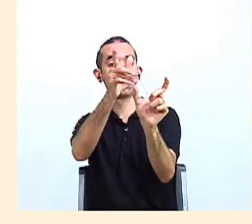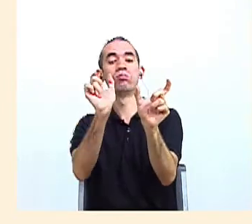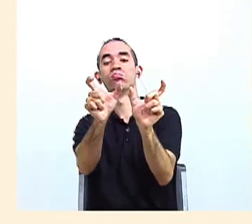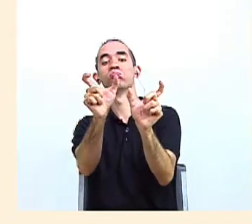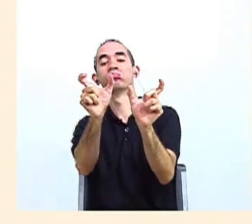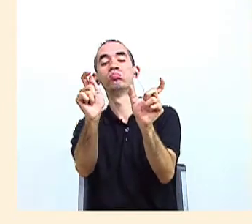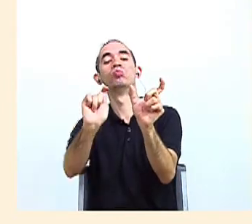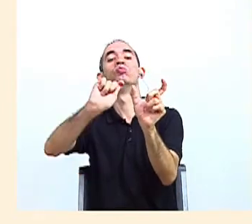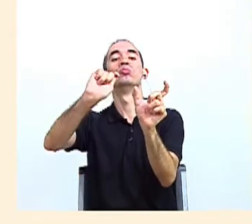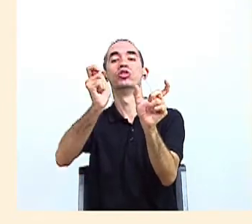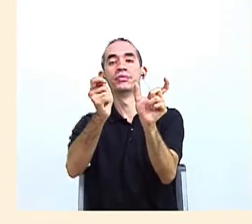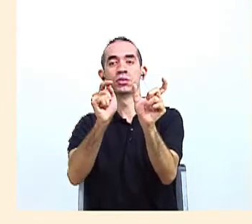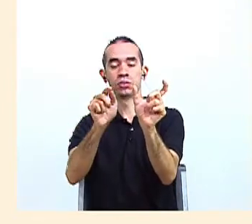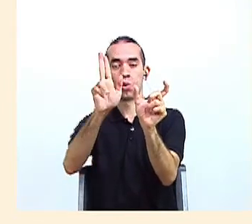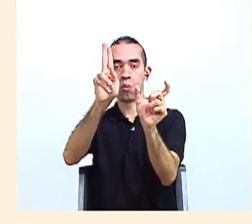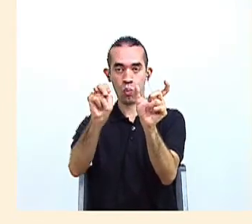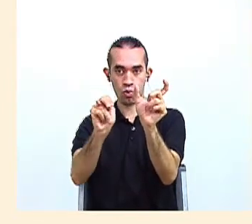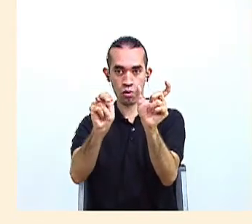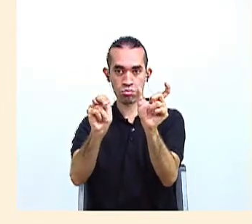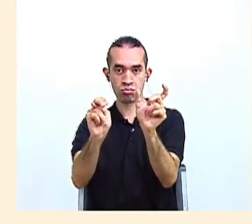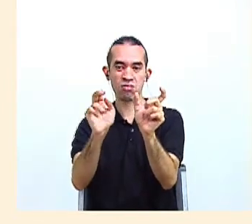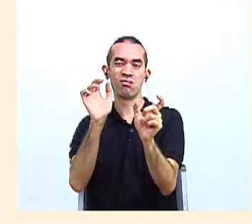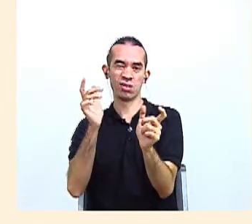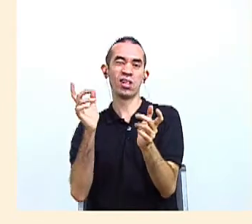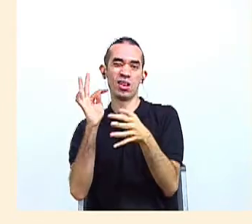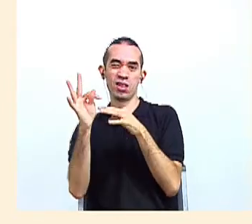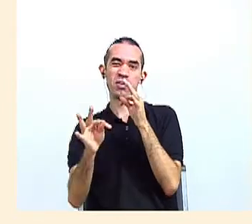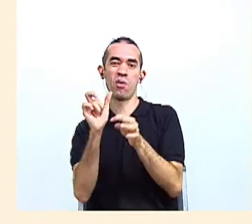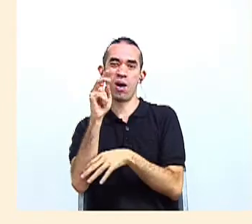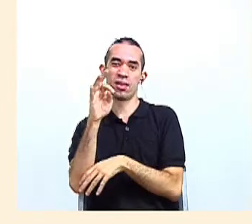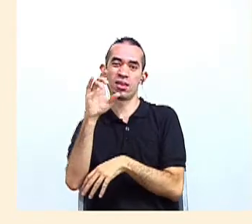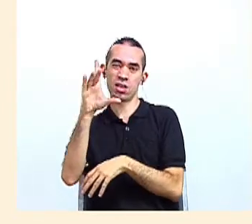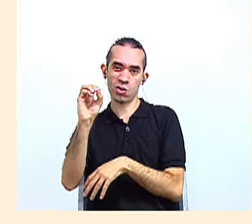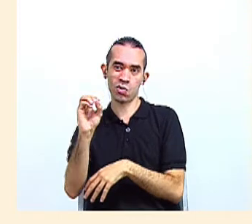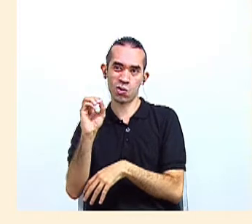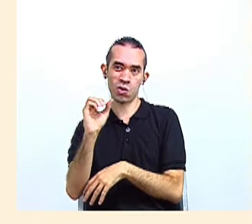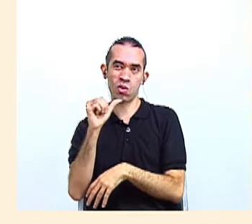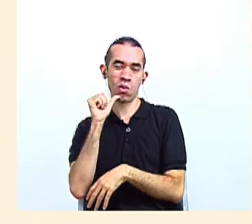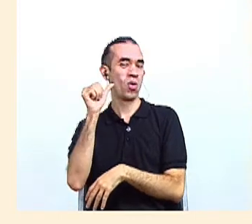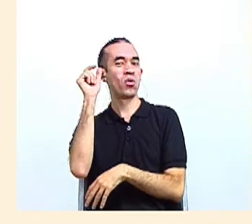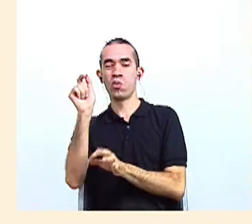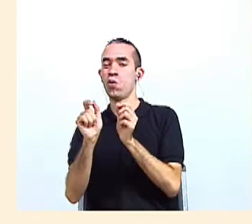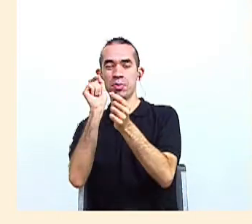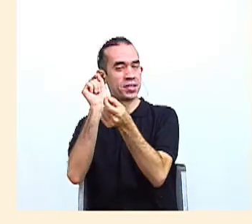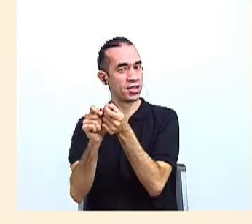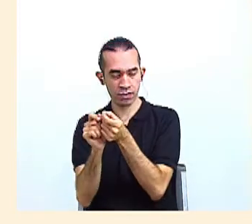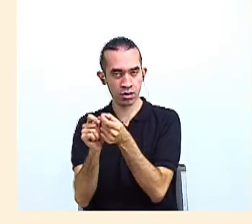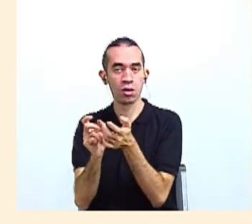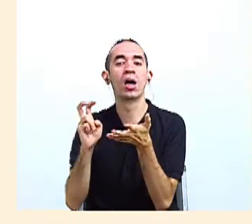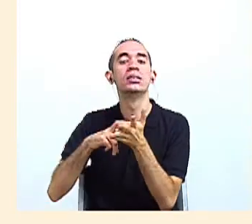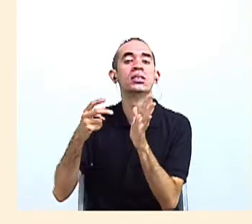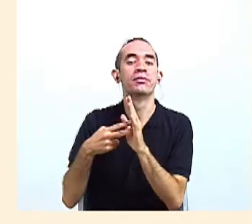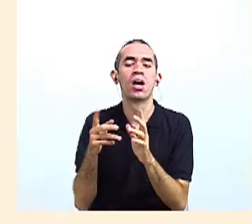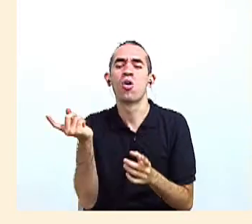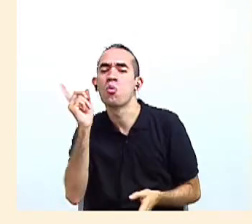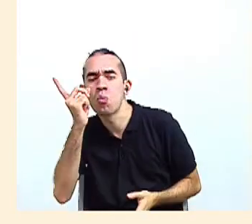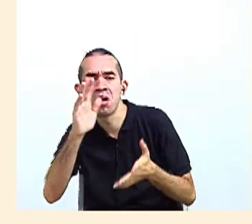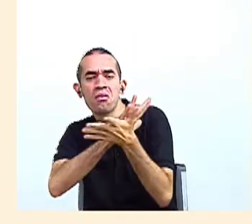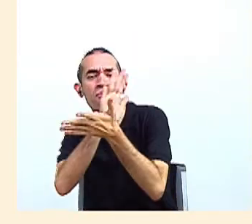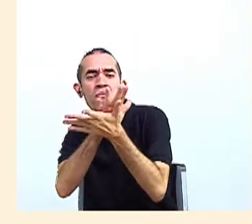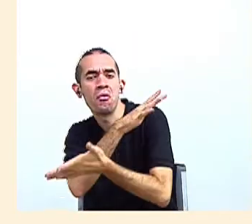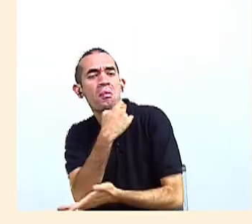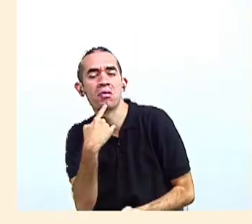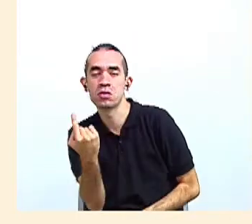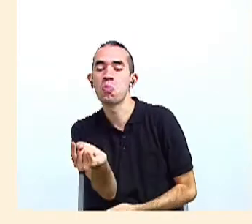este caso, un es un artículo indeterminado. Nos dice esto que no se especifica cuál informe. De